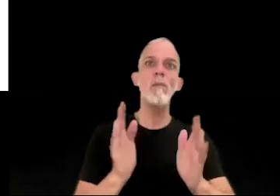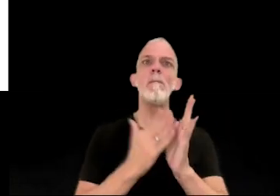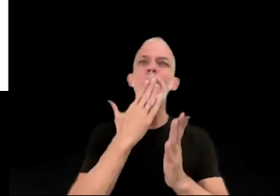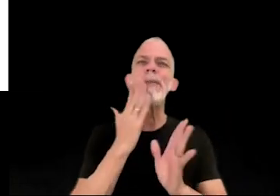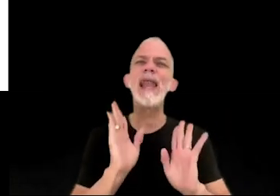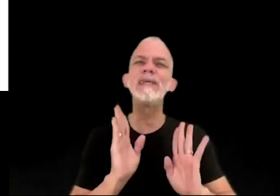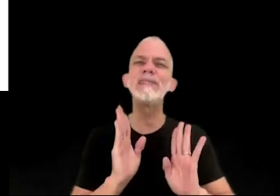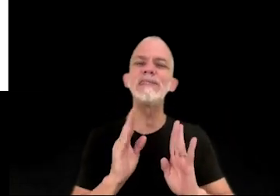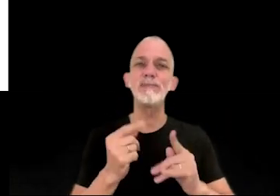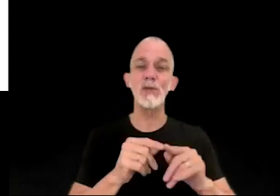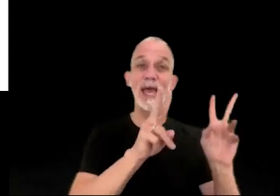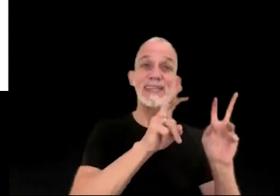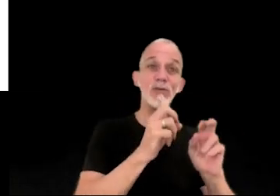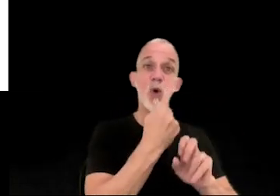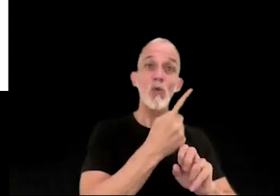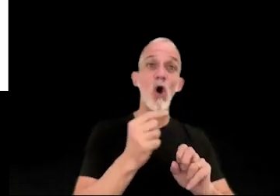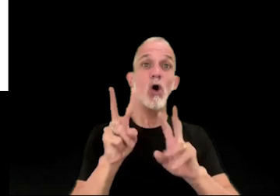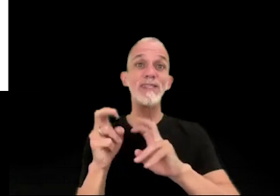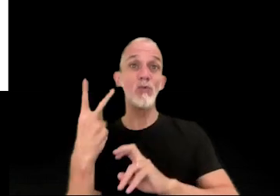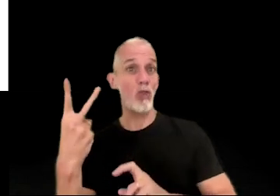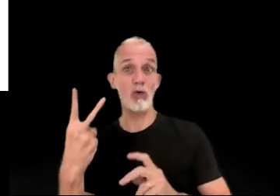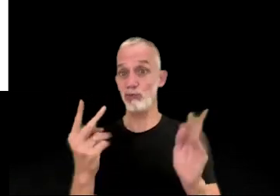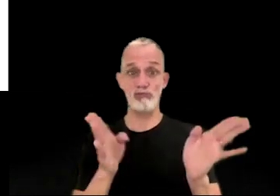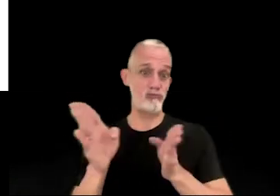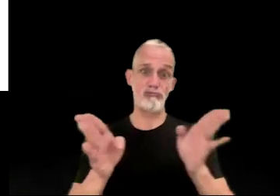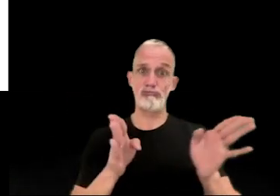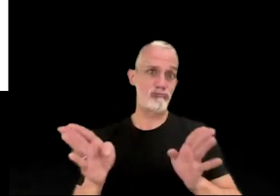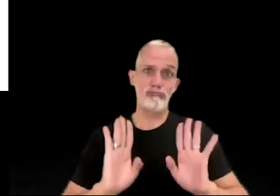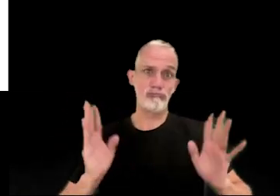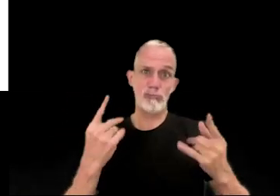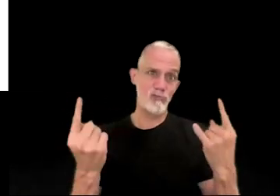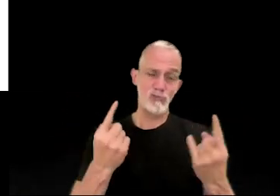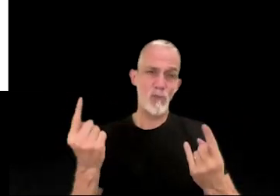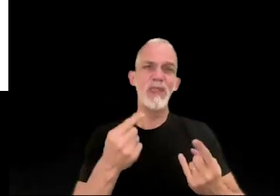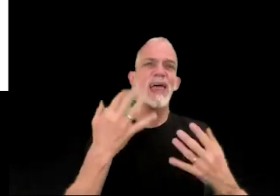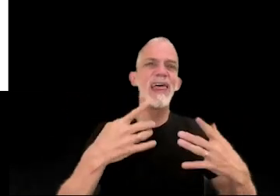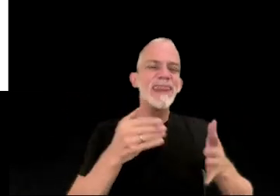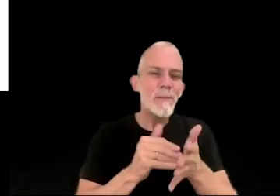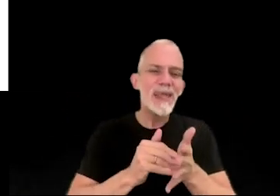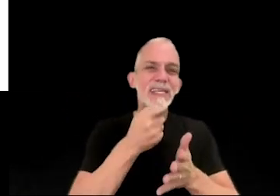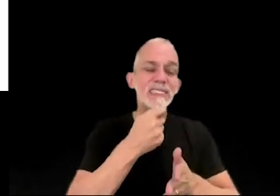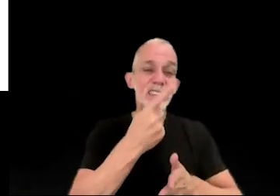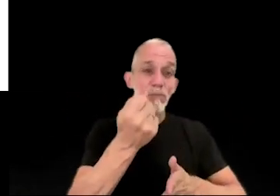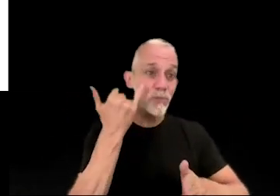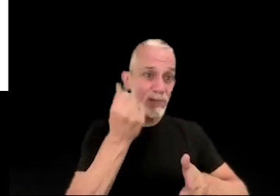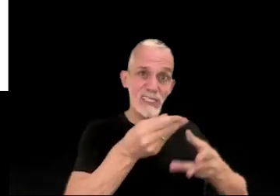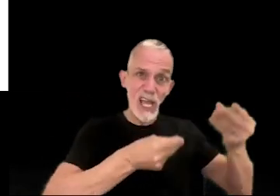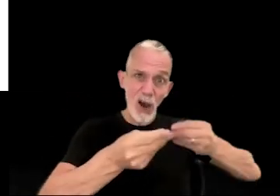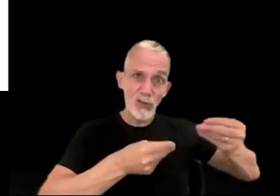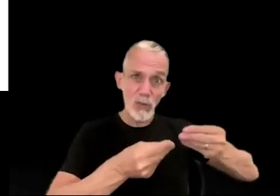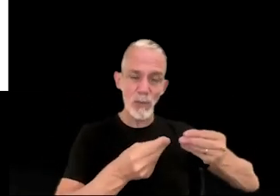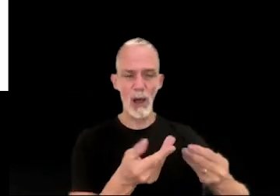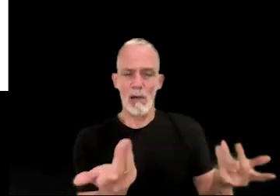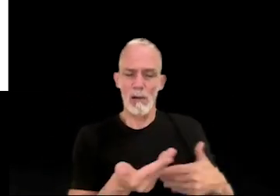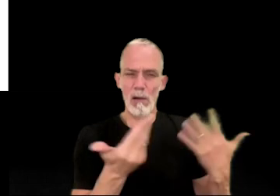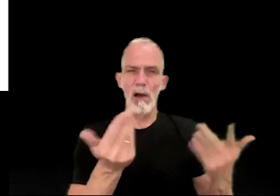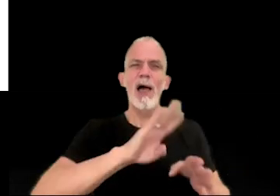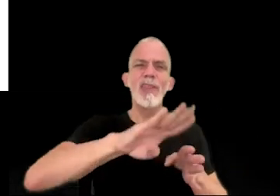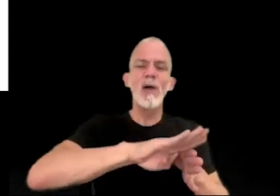por título 1 o por título 2. Depende, si el bien está contabilizado, tenemos un pasivo ficticio,